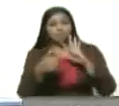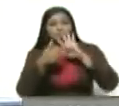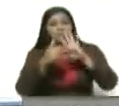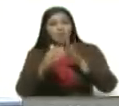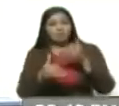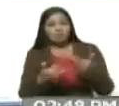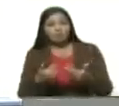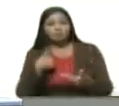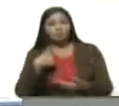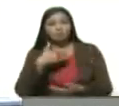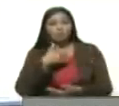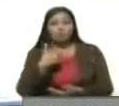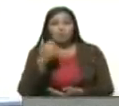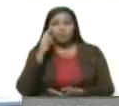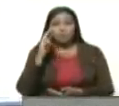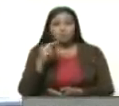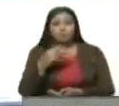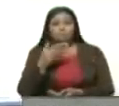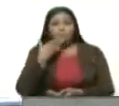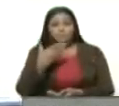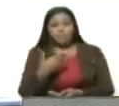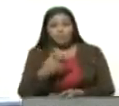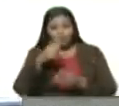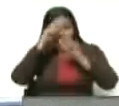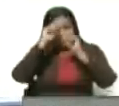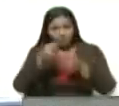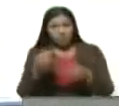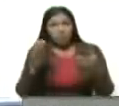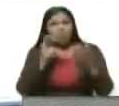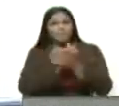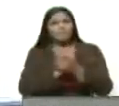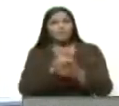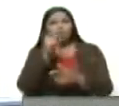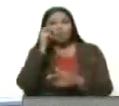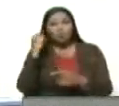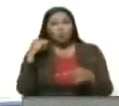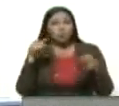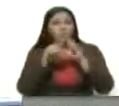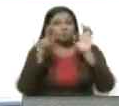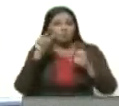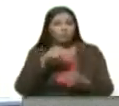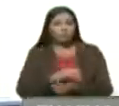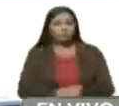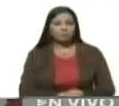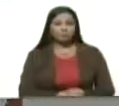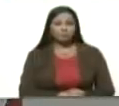Yo quiero pedir un reconocimiento a los compañeros y compañeras de la